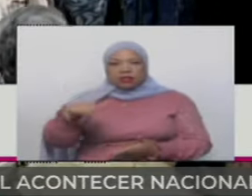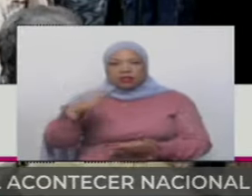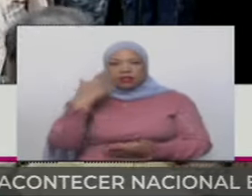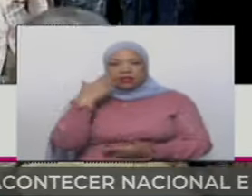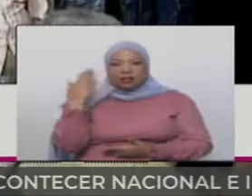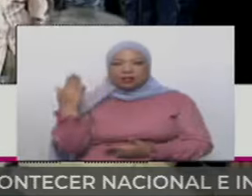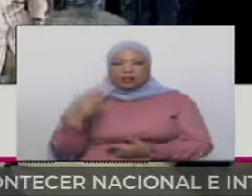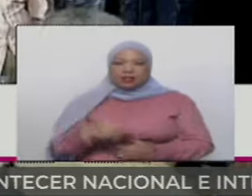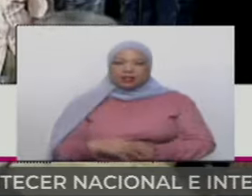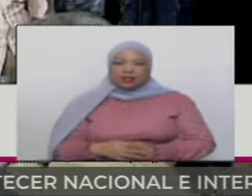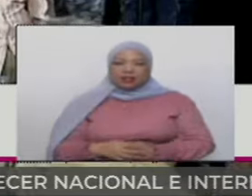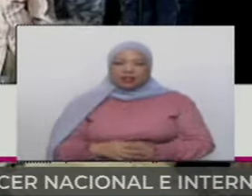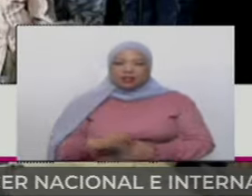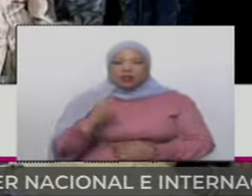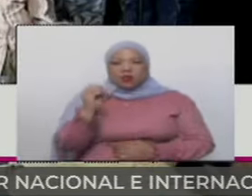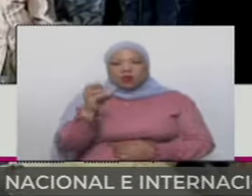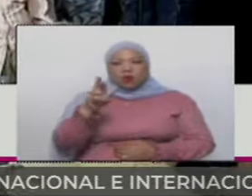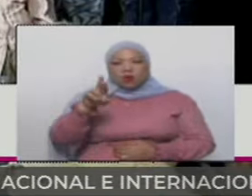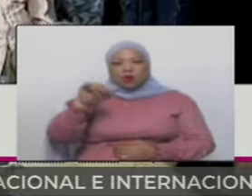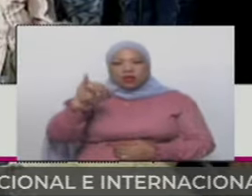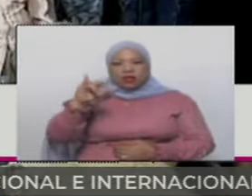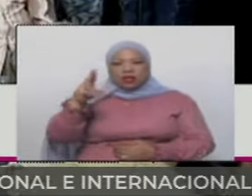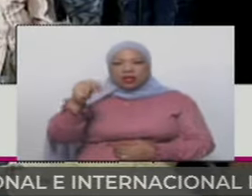Valentín, Oriana Ramos.